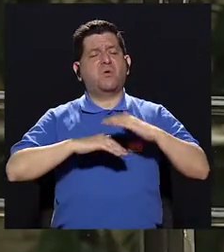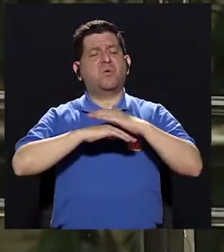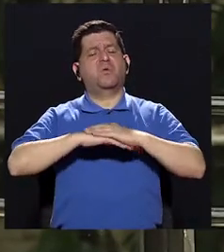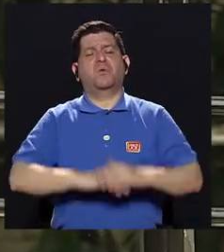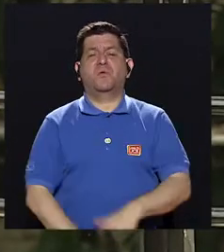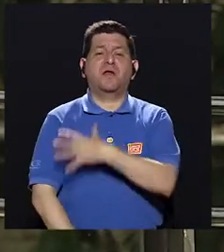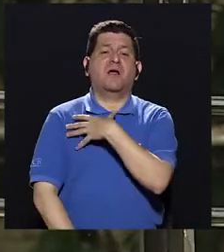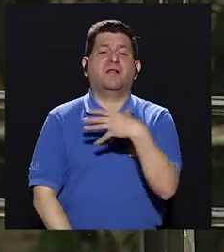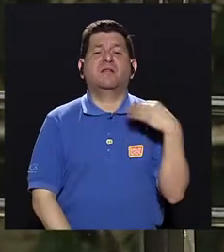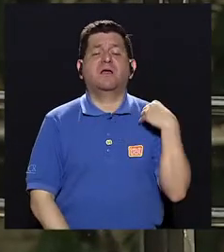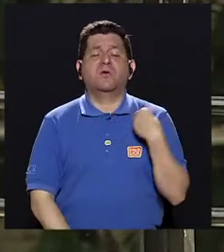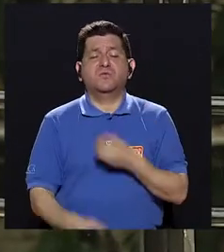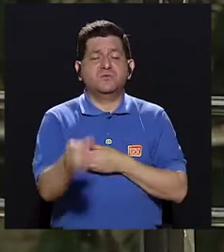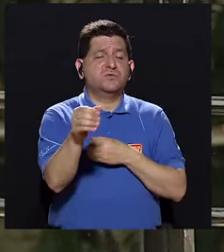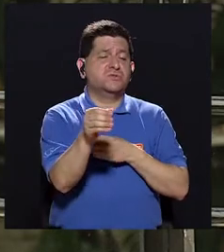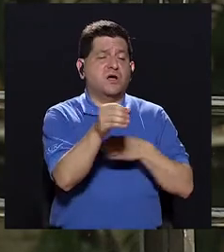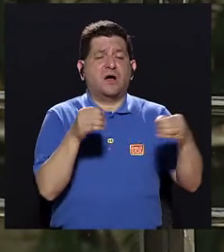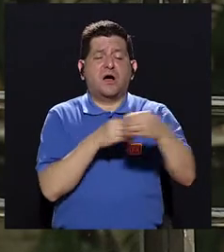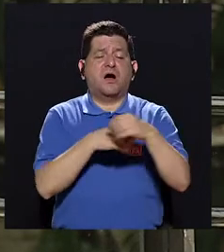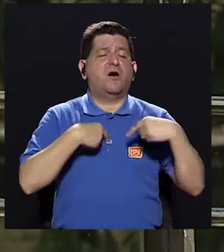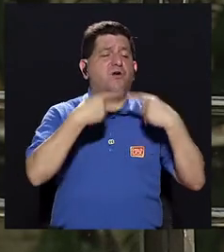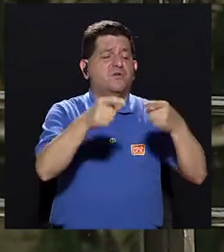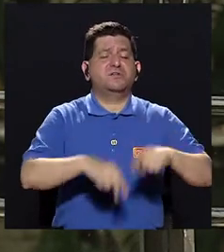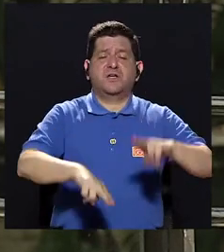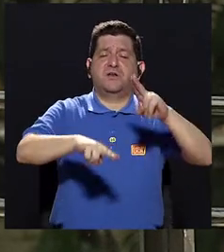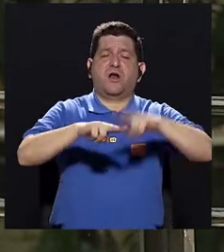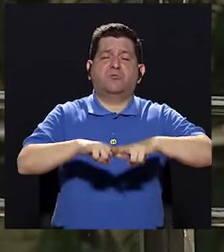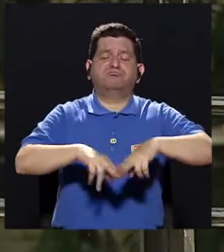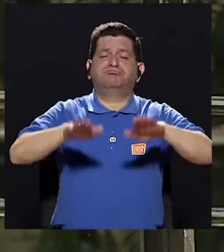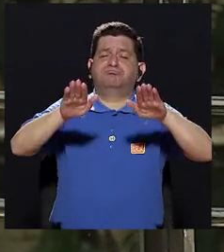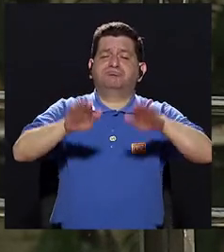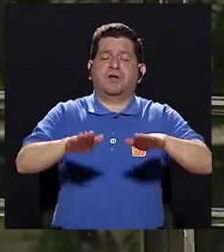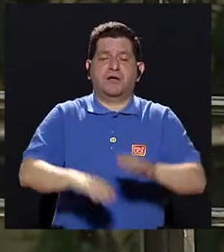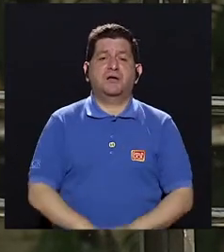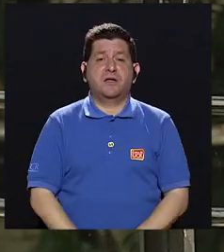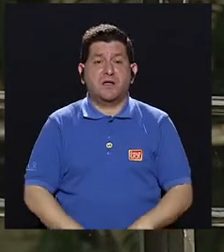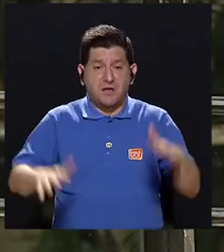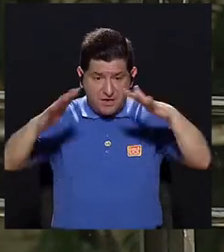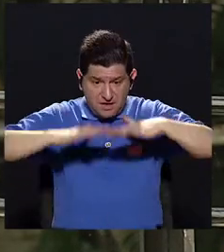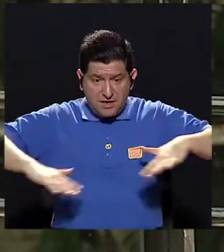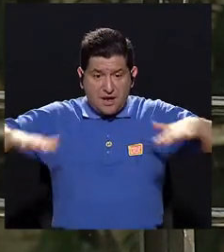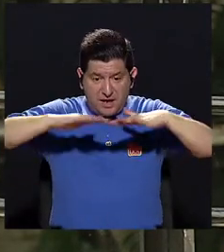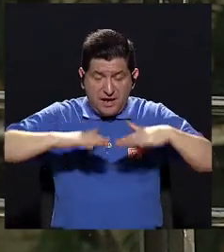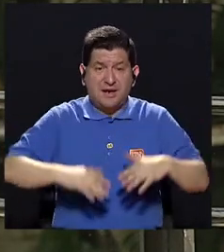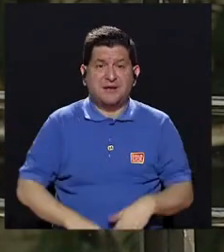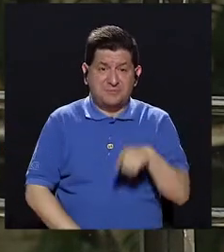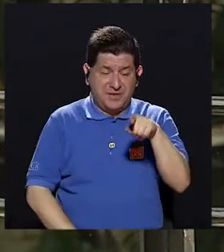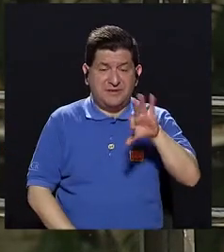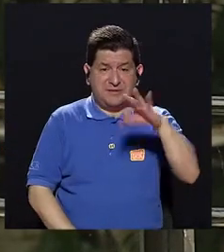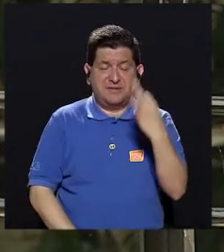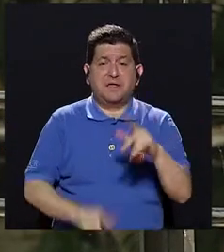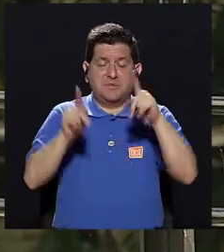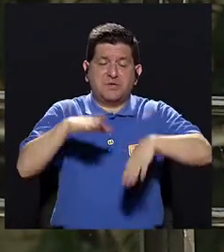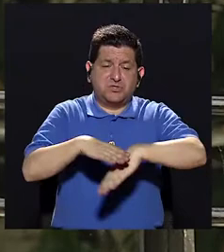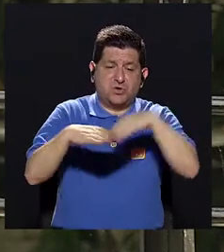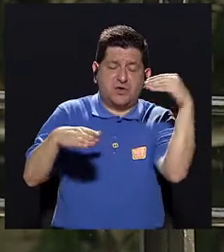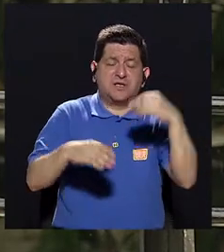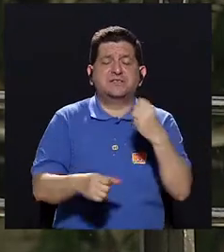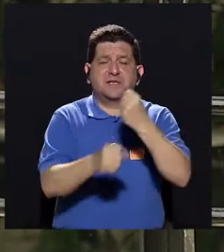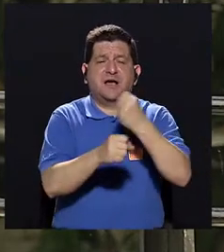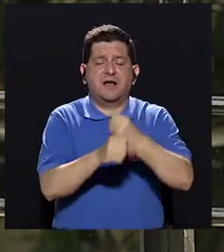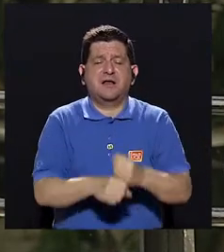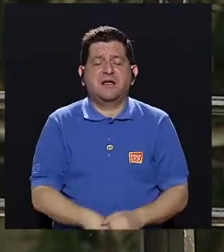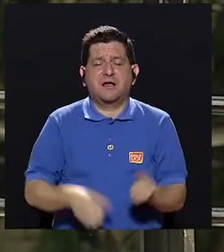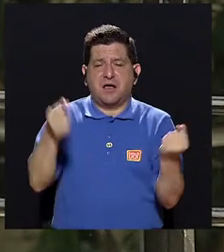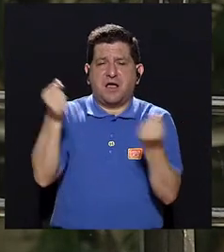grande, ¿verdad? Le gusta llegar a su oficina, estar sentado, estar tranquilo. El mismo ambiente lo ha hecho así, ¿verdad? Las personas salen de su trabajo, agarran el